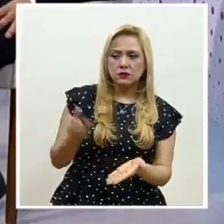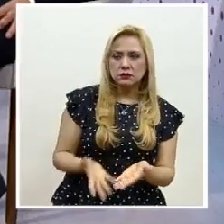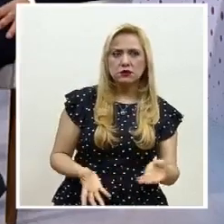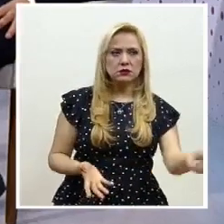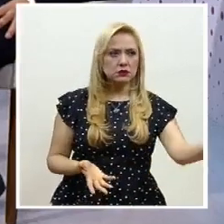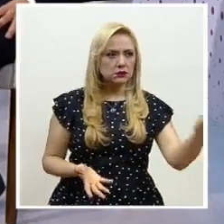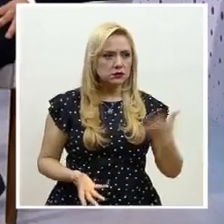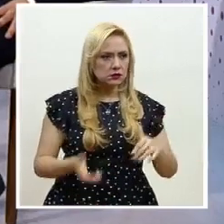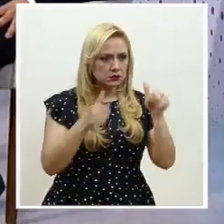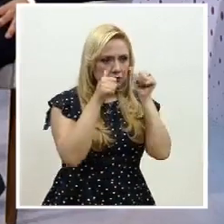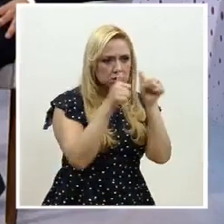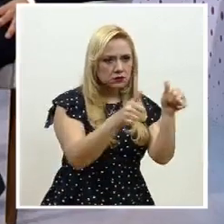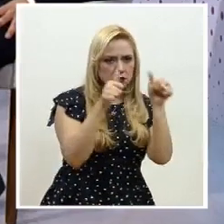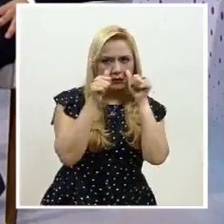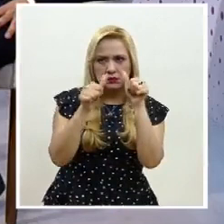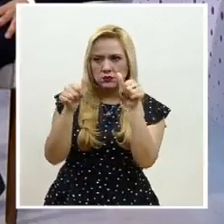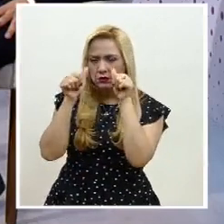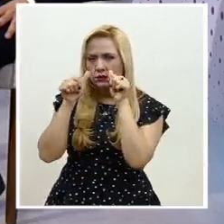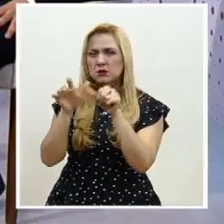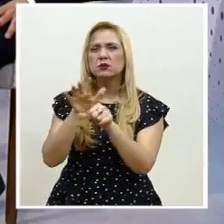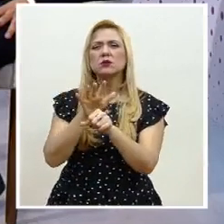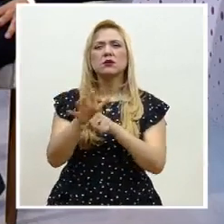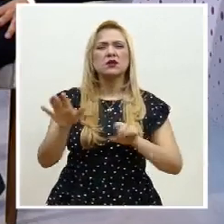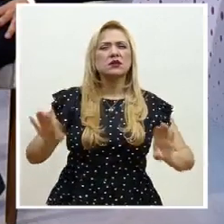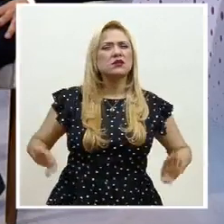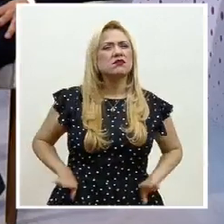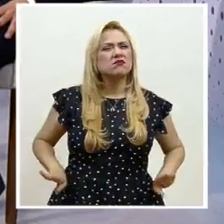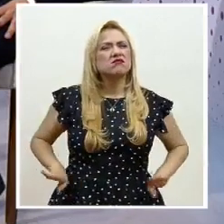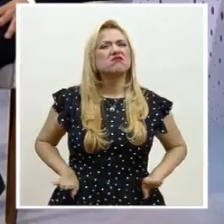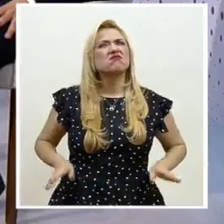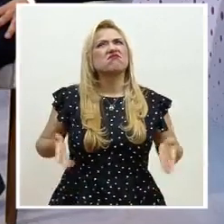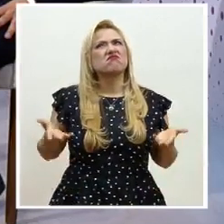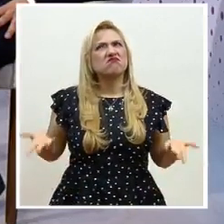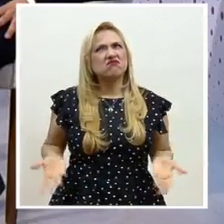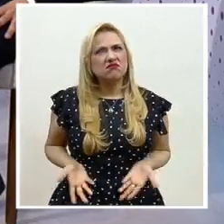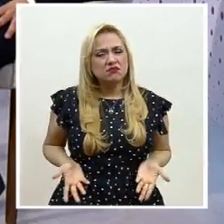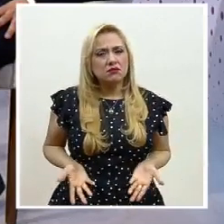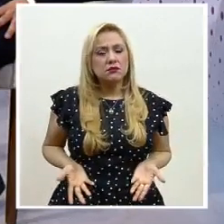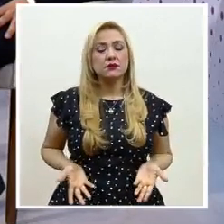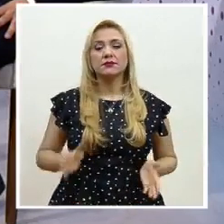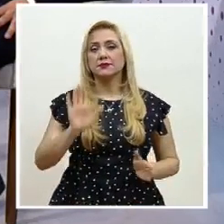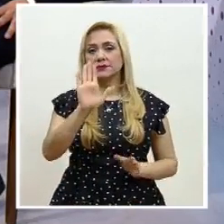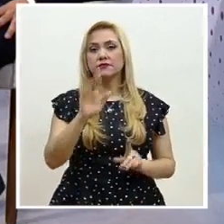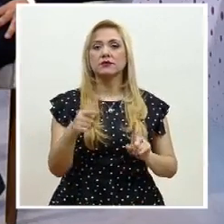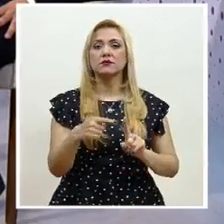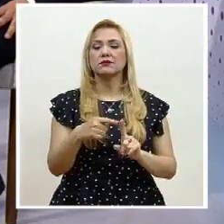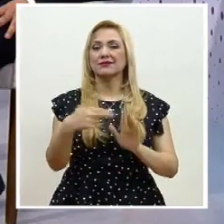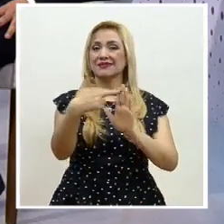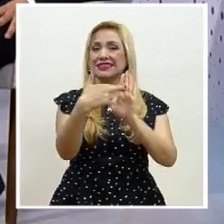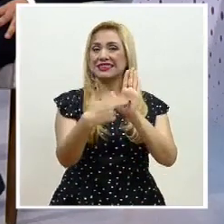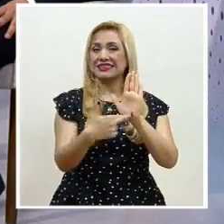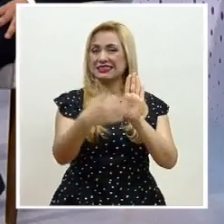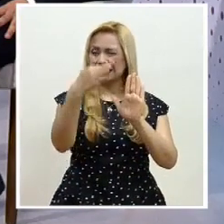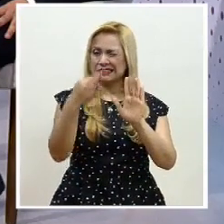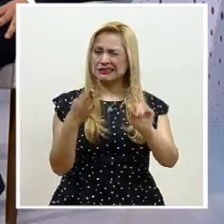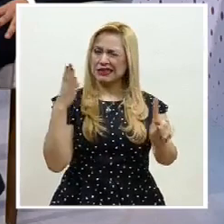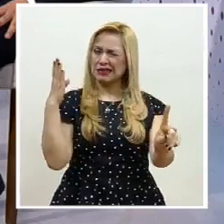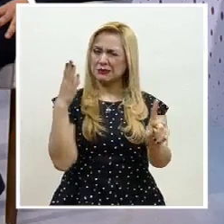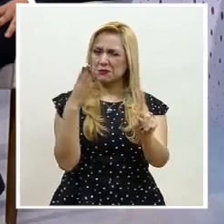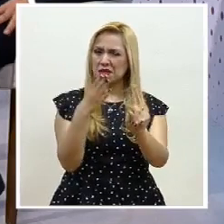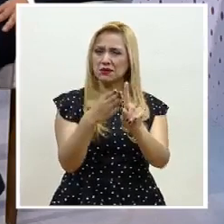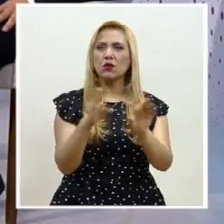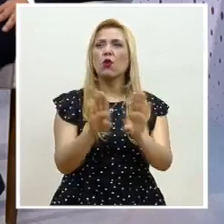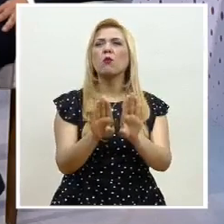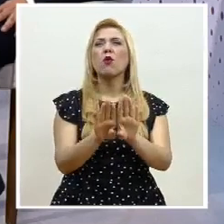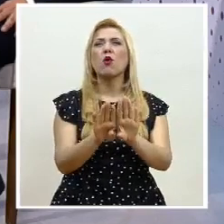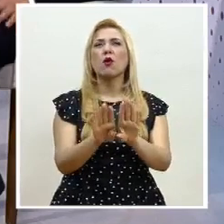construye. ¿Qué característica destacaré yo de estas decisiones? El establecimiento de lineamientos específicos, una especie de estándar. Es